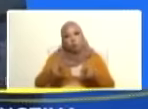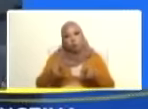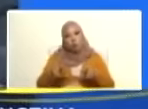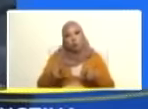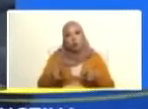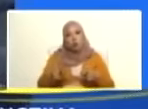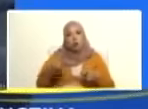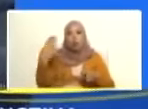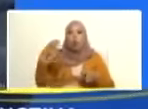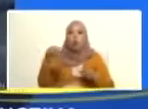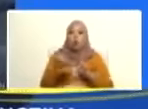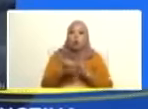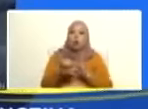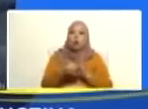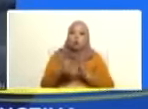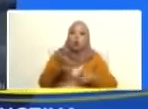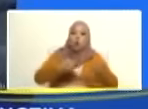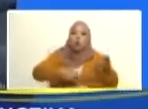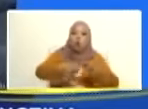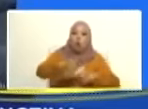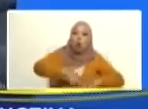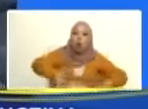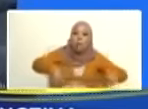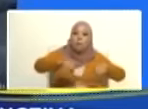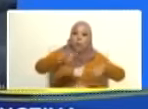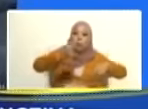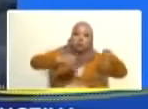y lugares de venta.